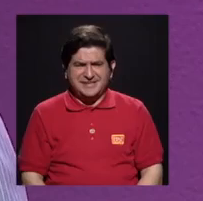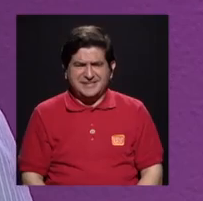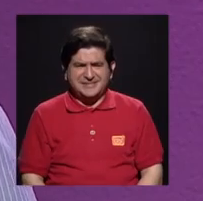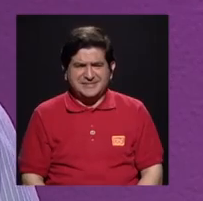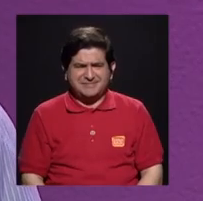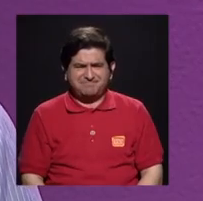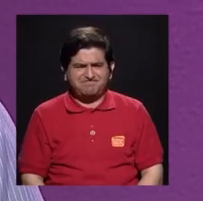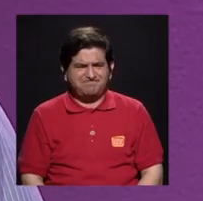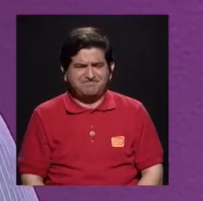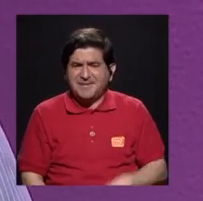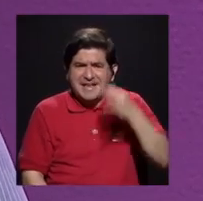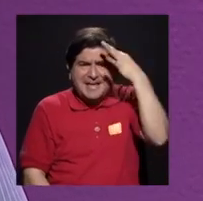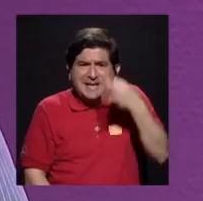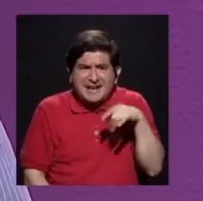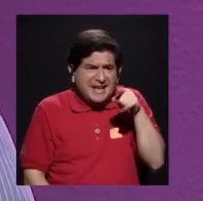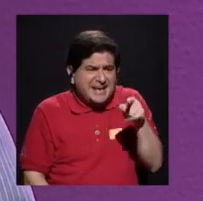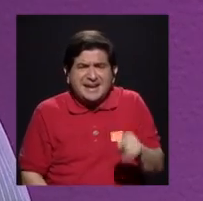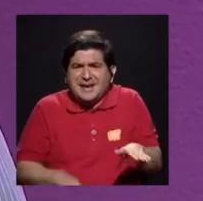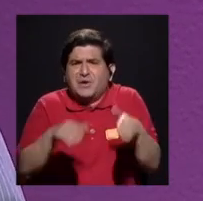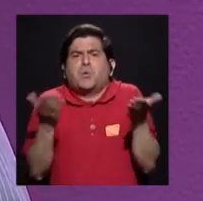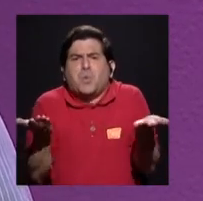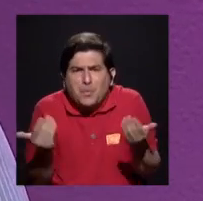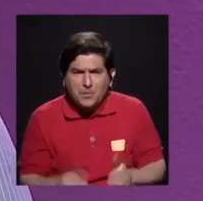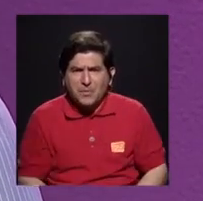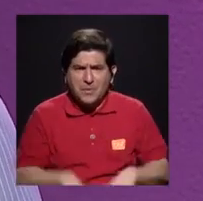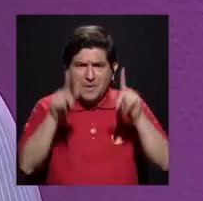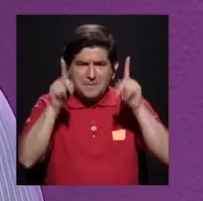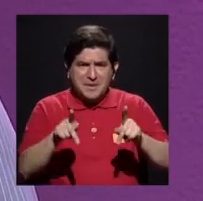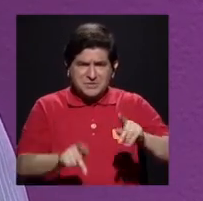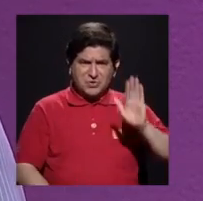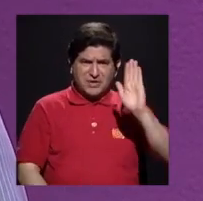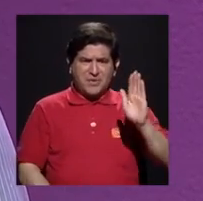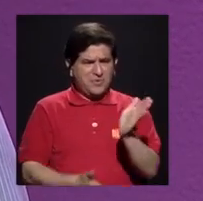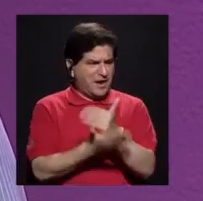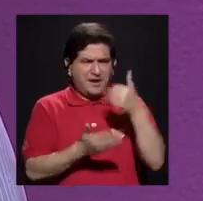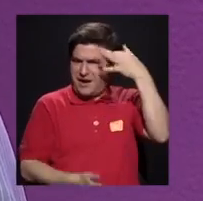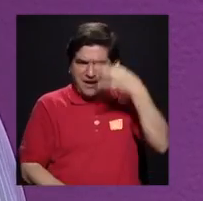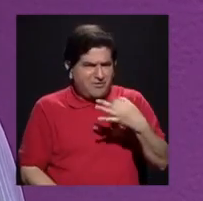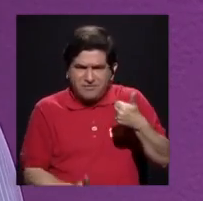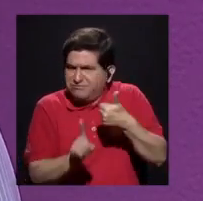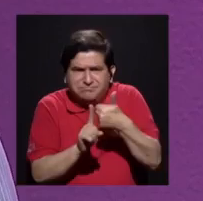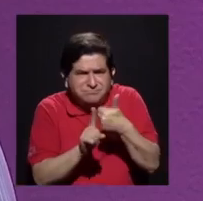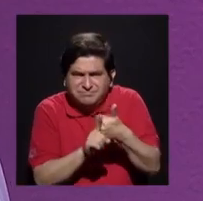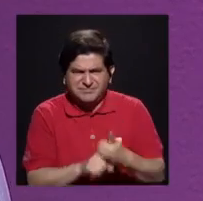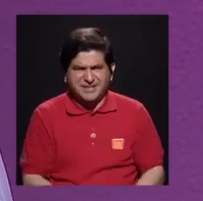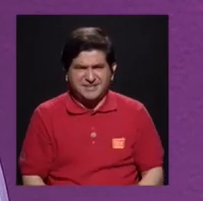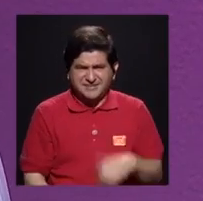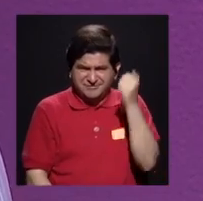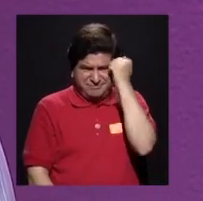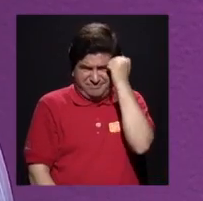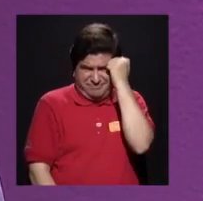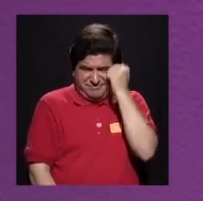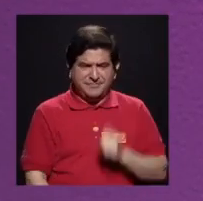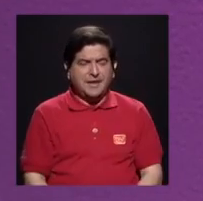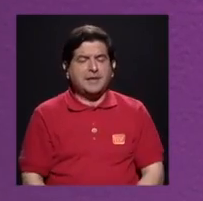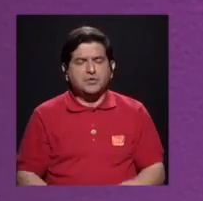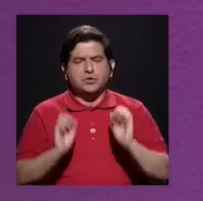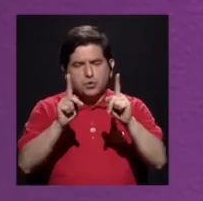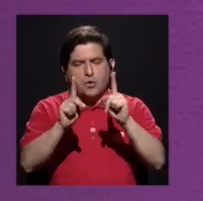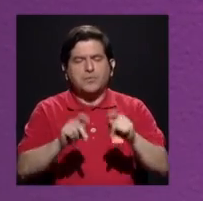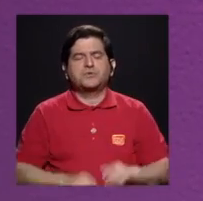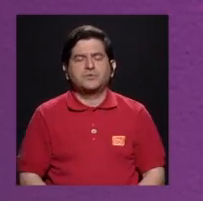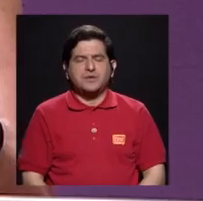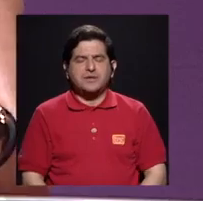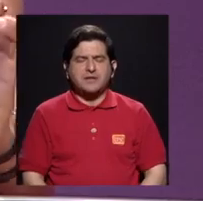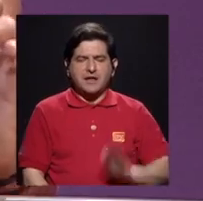vamos a crear un juramento en el cual alguien jura por algo lo que no está creyendo es un poco absurdo entonces puedes abrir esa posibilidad de que